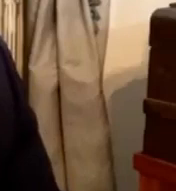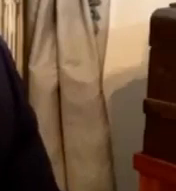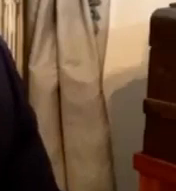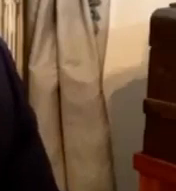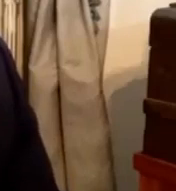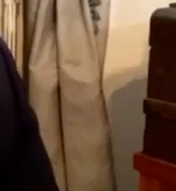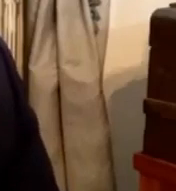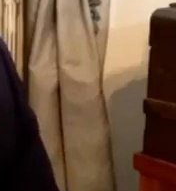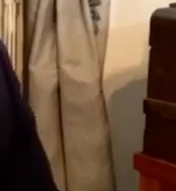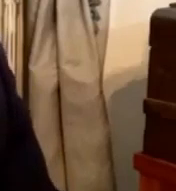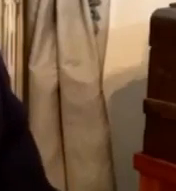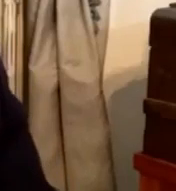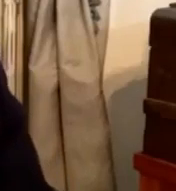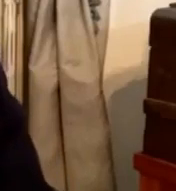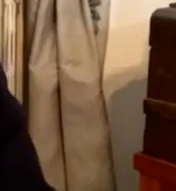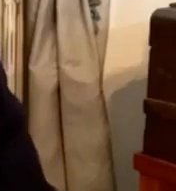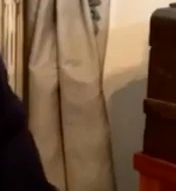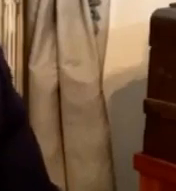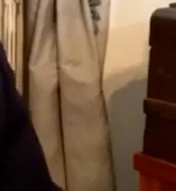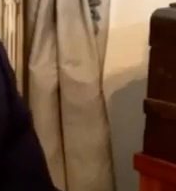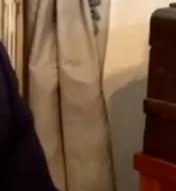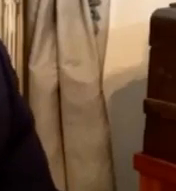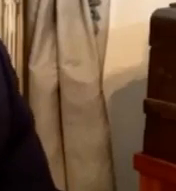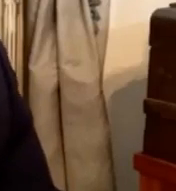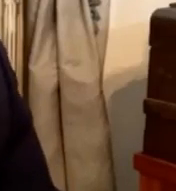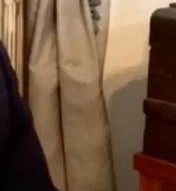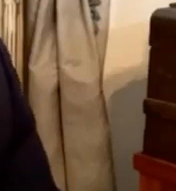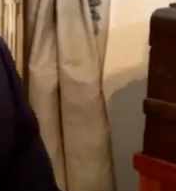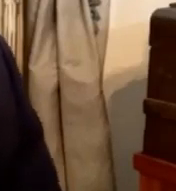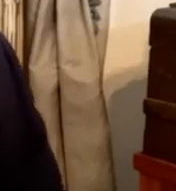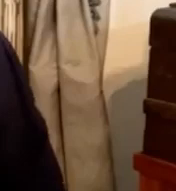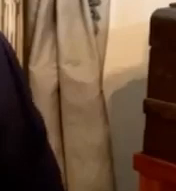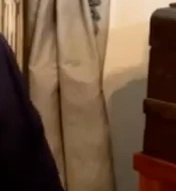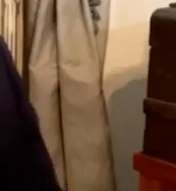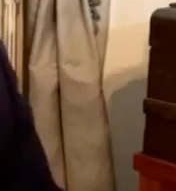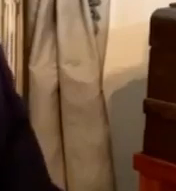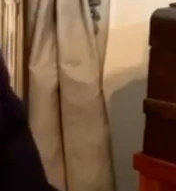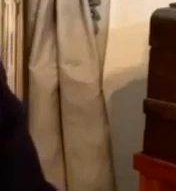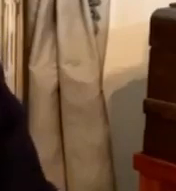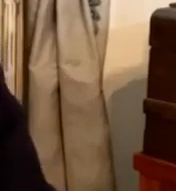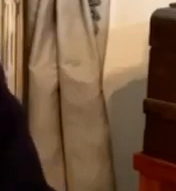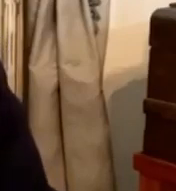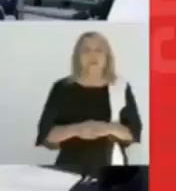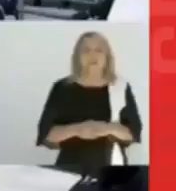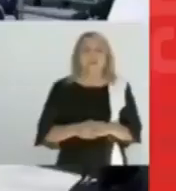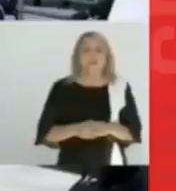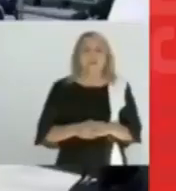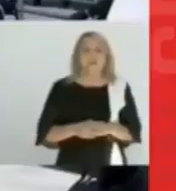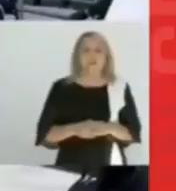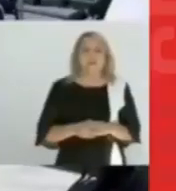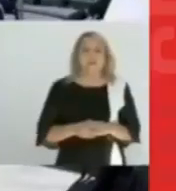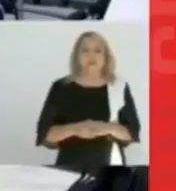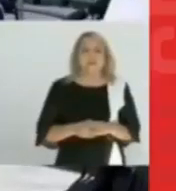se dirigió hoy al presidente el gobernador priísta de hidalgo